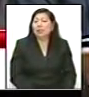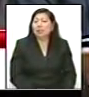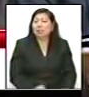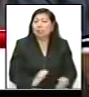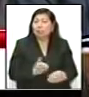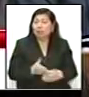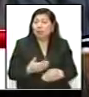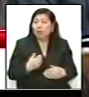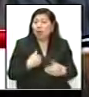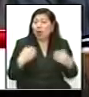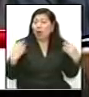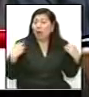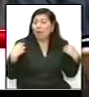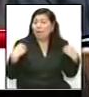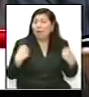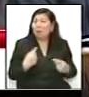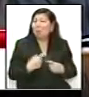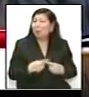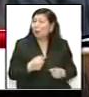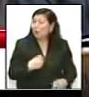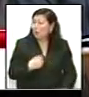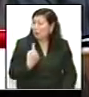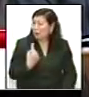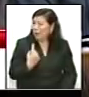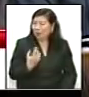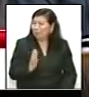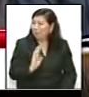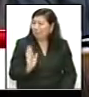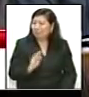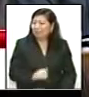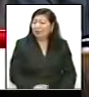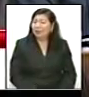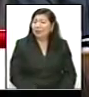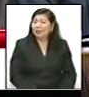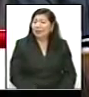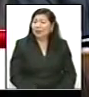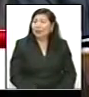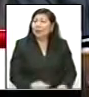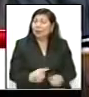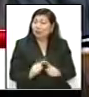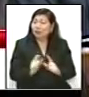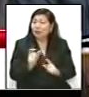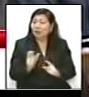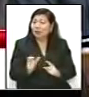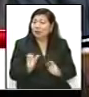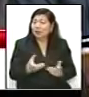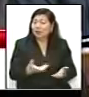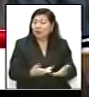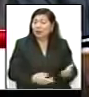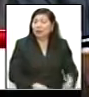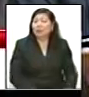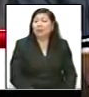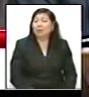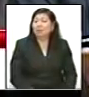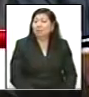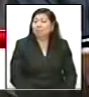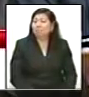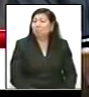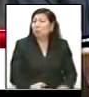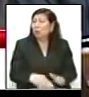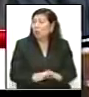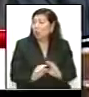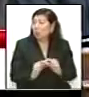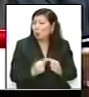ingresando a mi despacho. Pero no solamente mía, tenían de varios congresistas que lógicamente no éramos adeptos